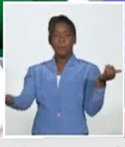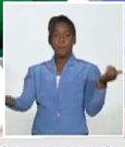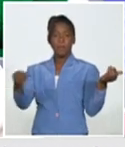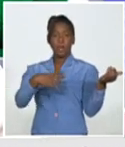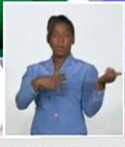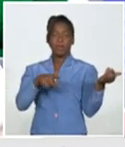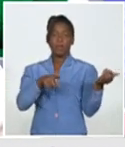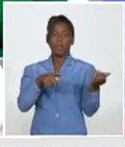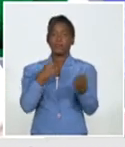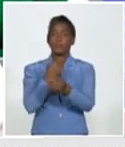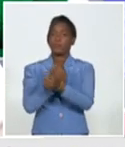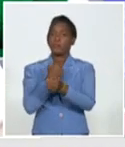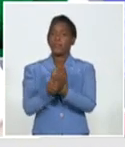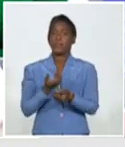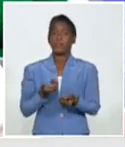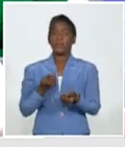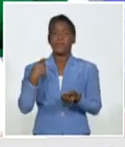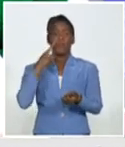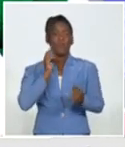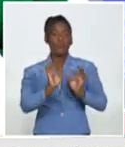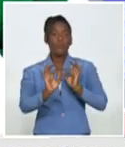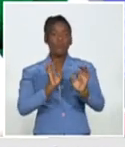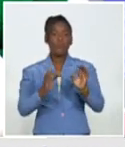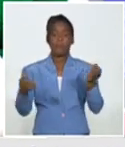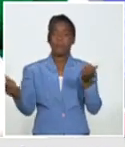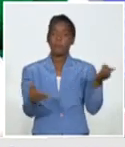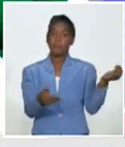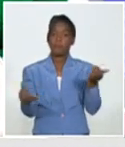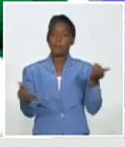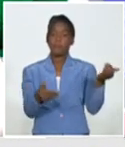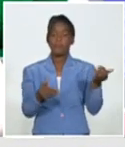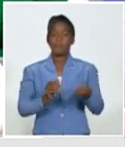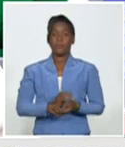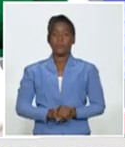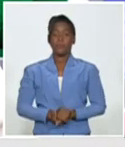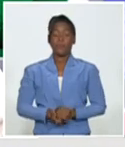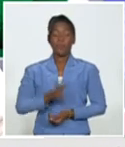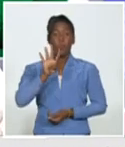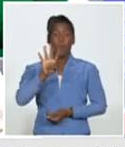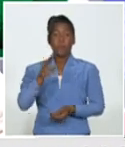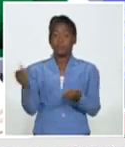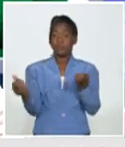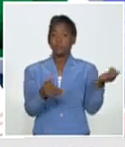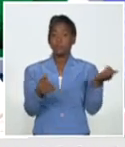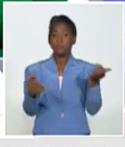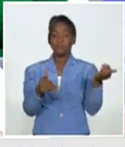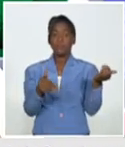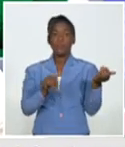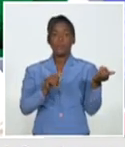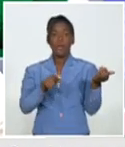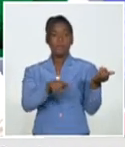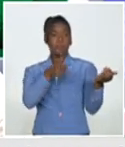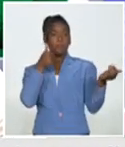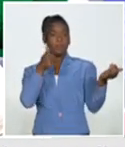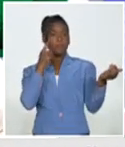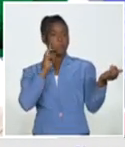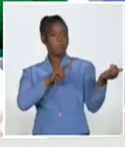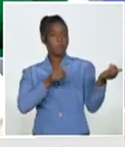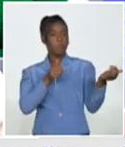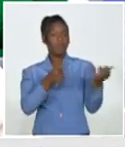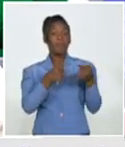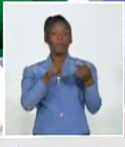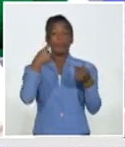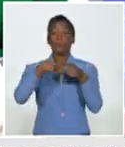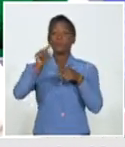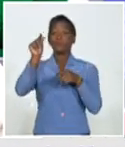riesgoso. 4 de estos lactantes estaban asintomáticos incluso. Lo que pasa es que eran contactos de un caso